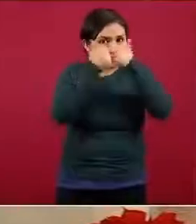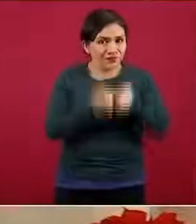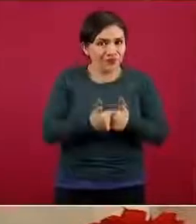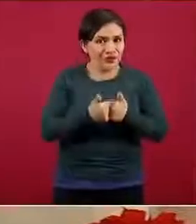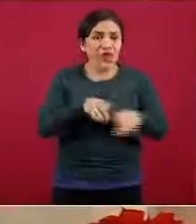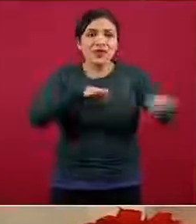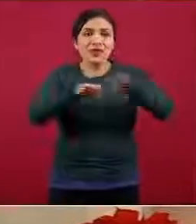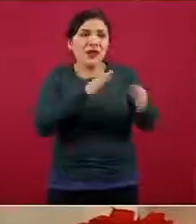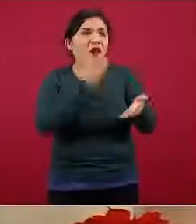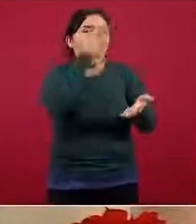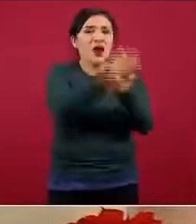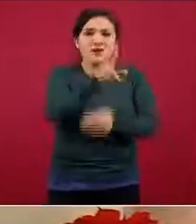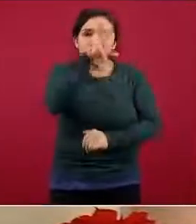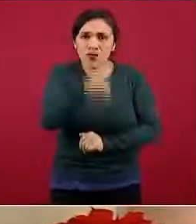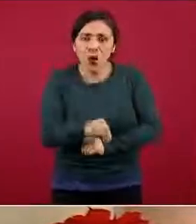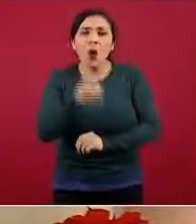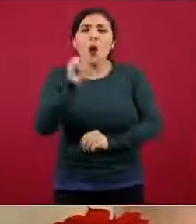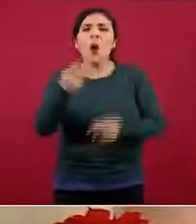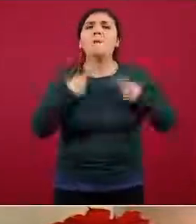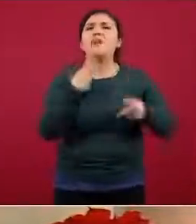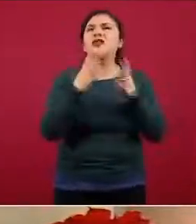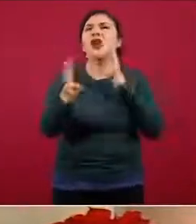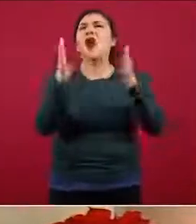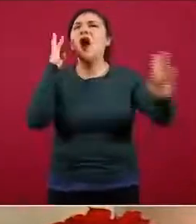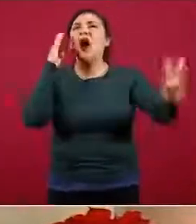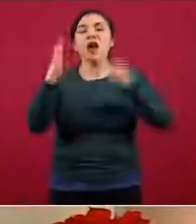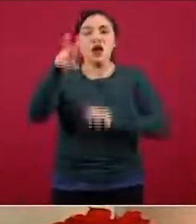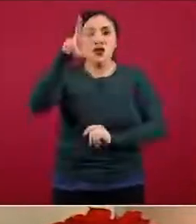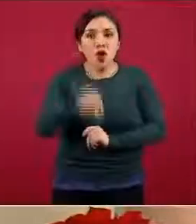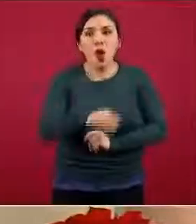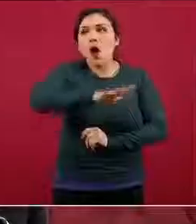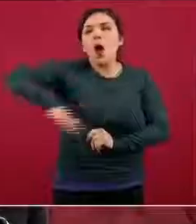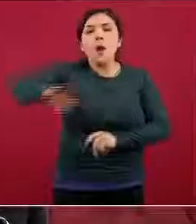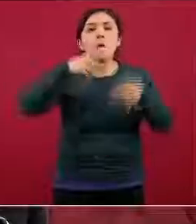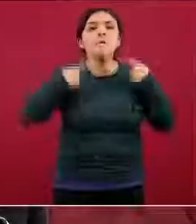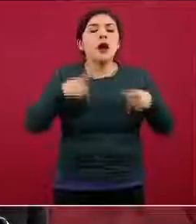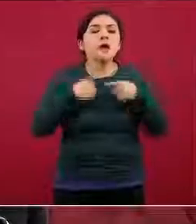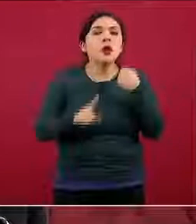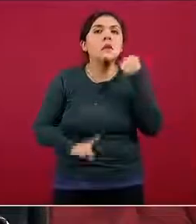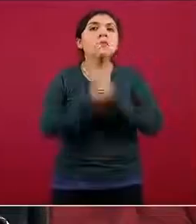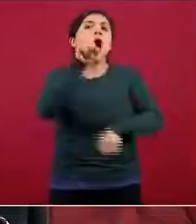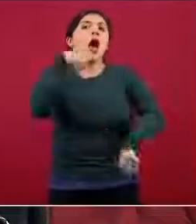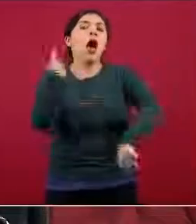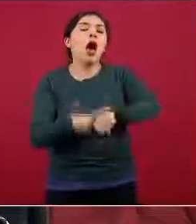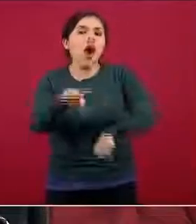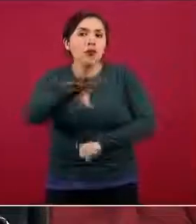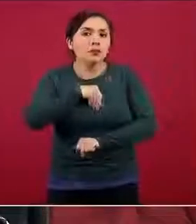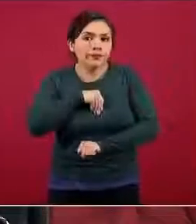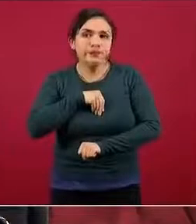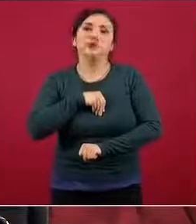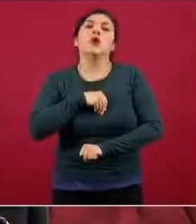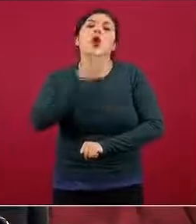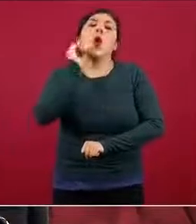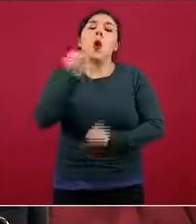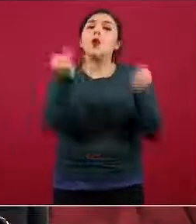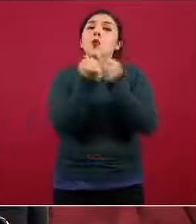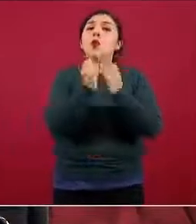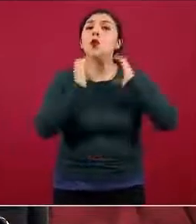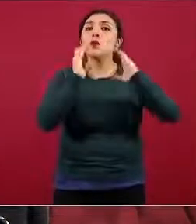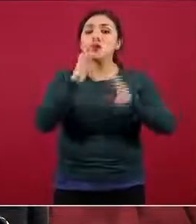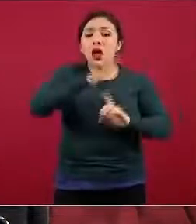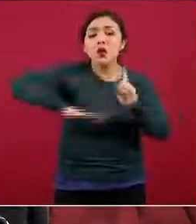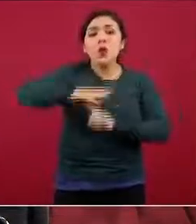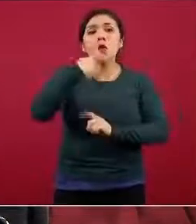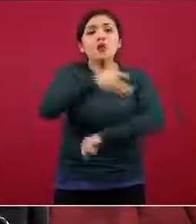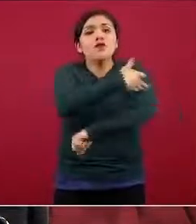no ir a trabajar, no exponerse, no exponer al resto de la comunidad. Tener los cuidados también en los núcleos familiares, se